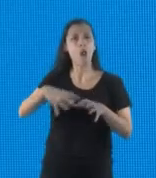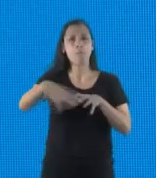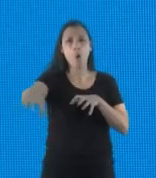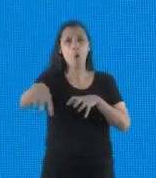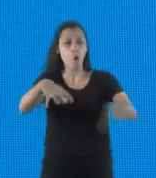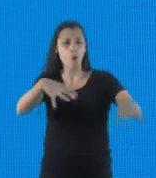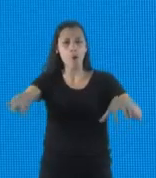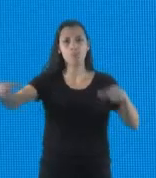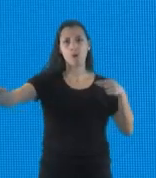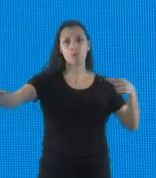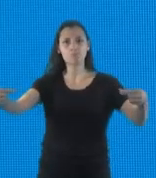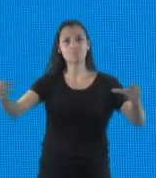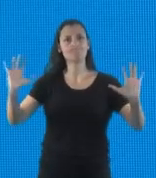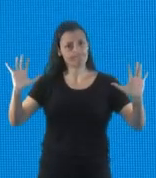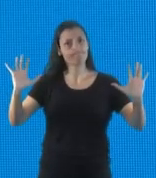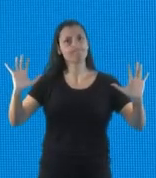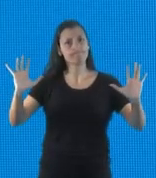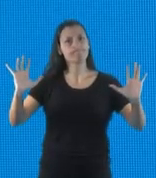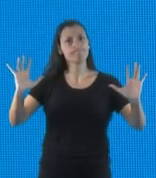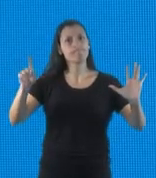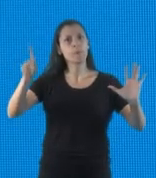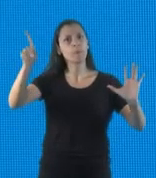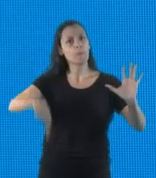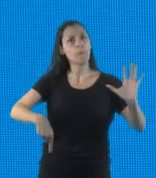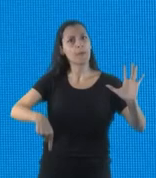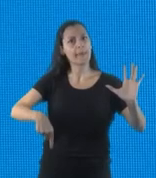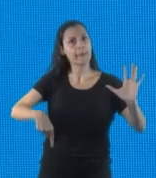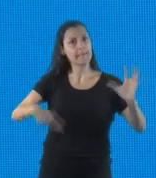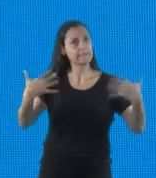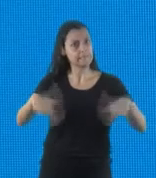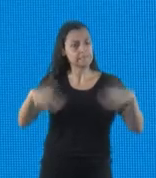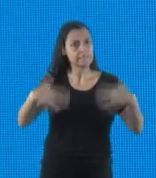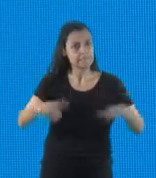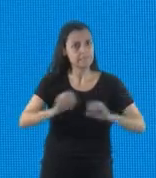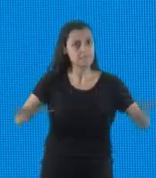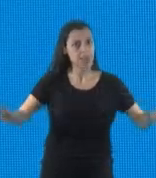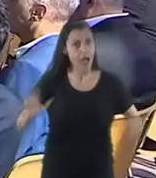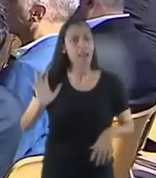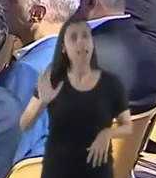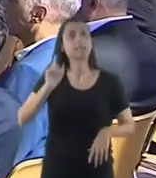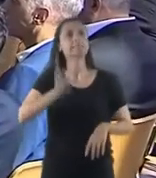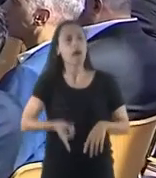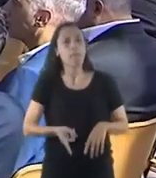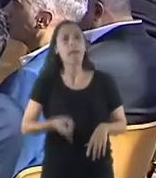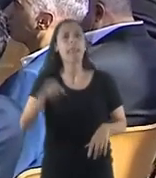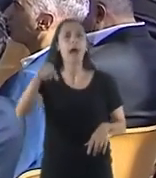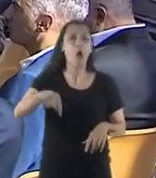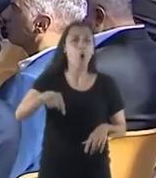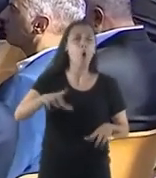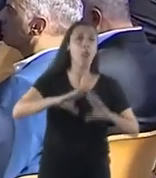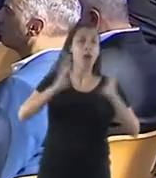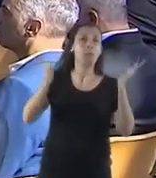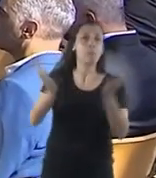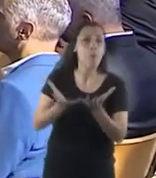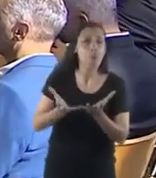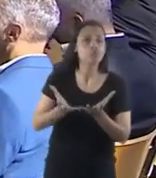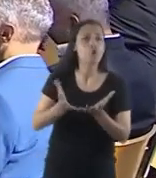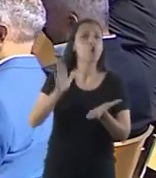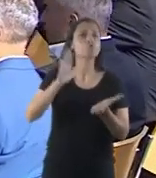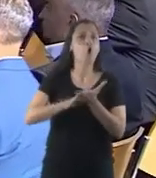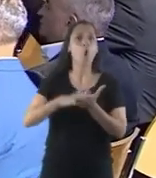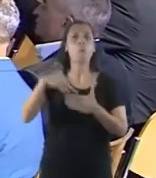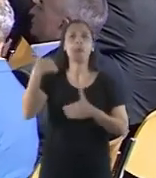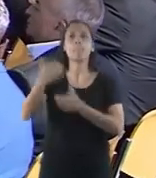fragmentación empieza a jugar un papel central, en el que la rezonificación de los